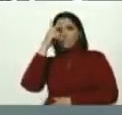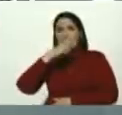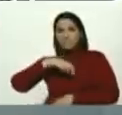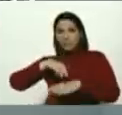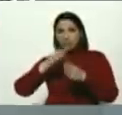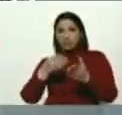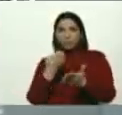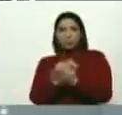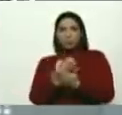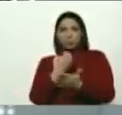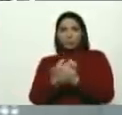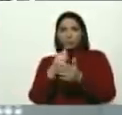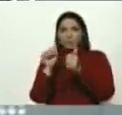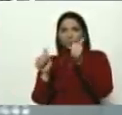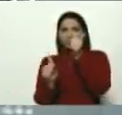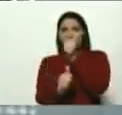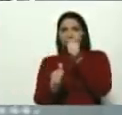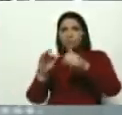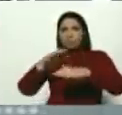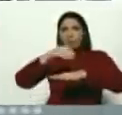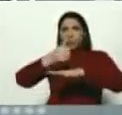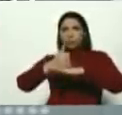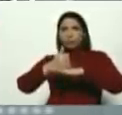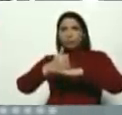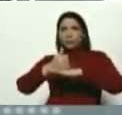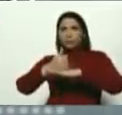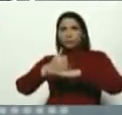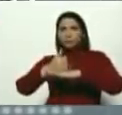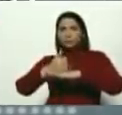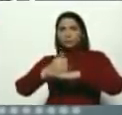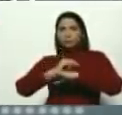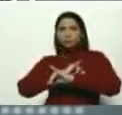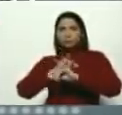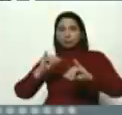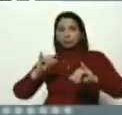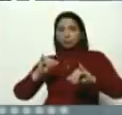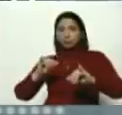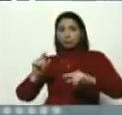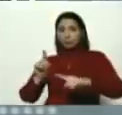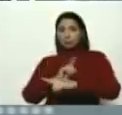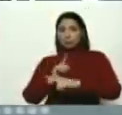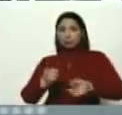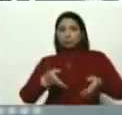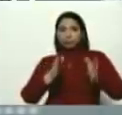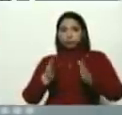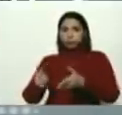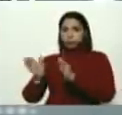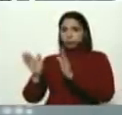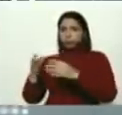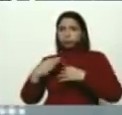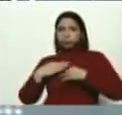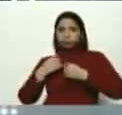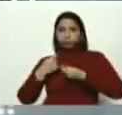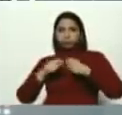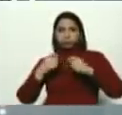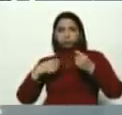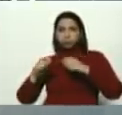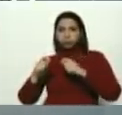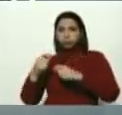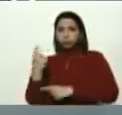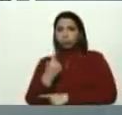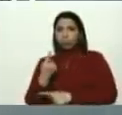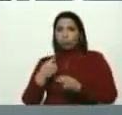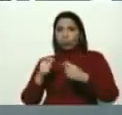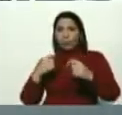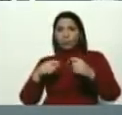con la vicepresidenta ejecutiva, en diálogo directo. Los centros comerciales, solo los comercios